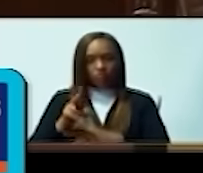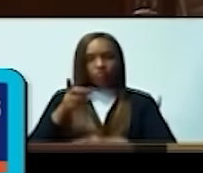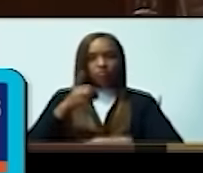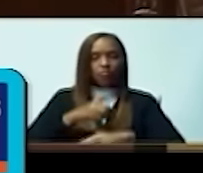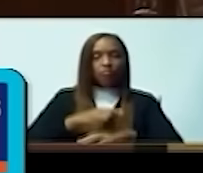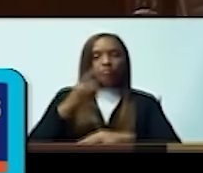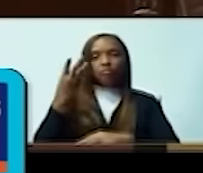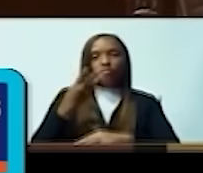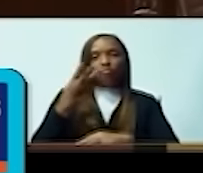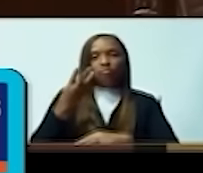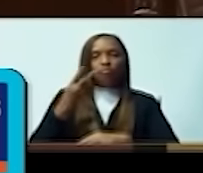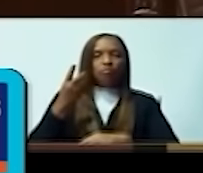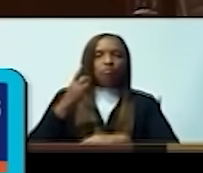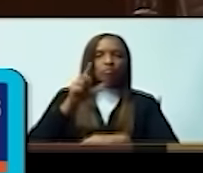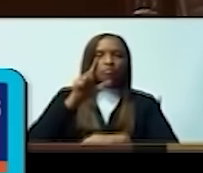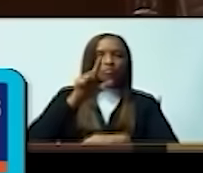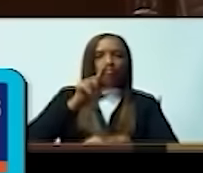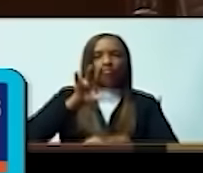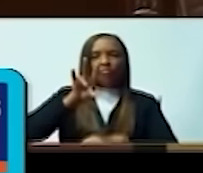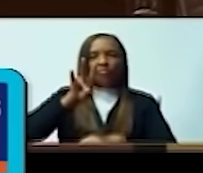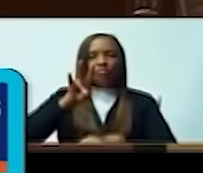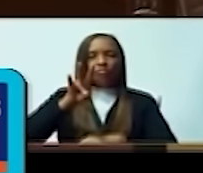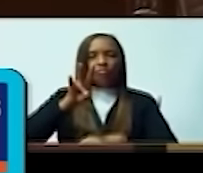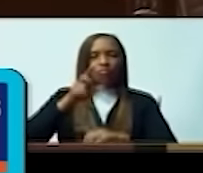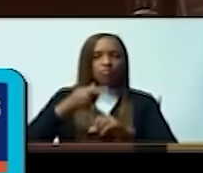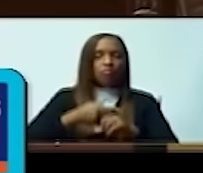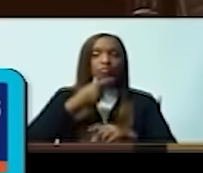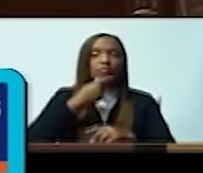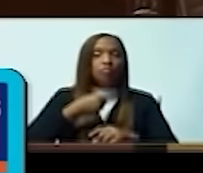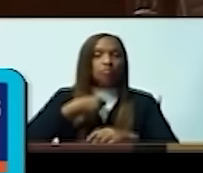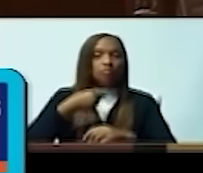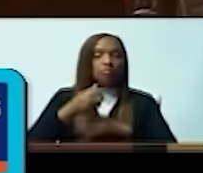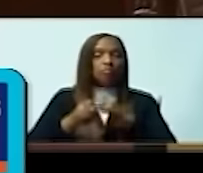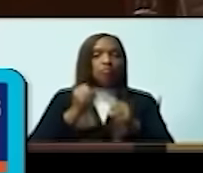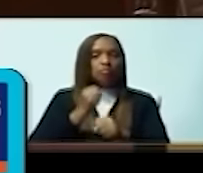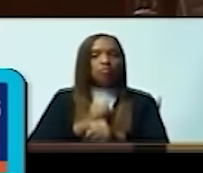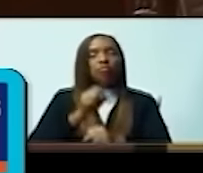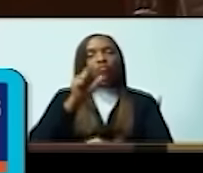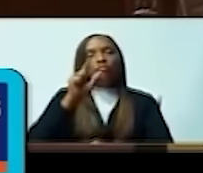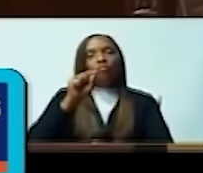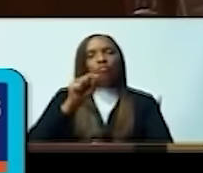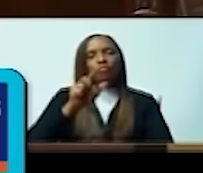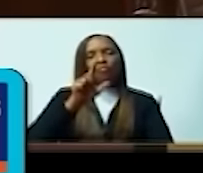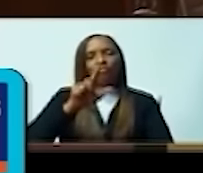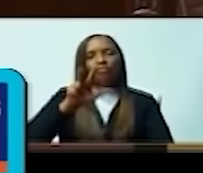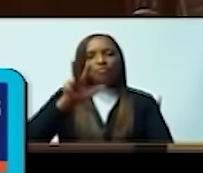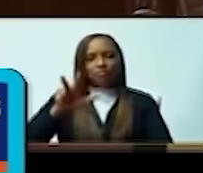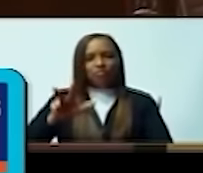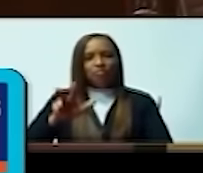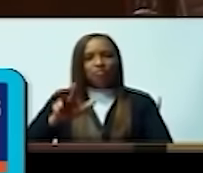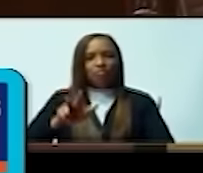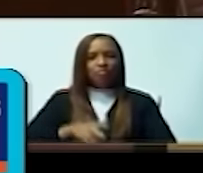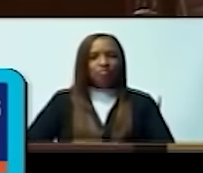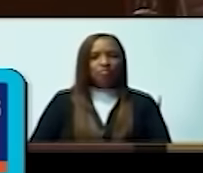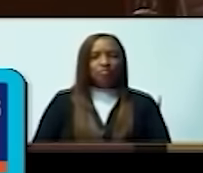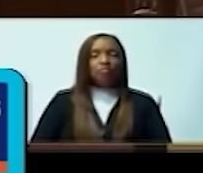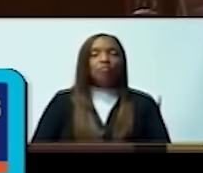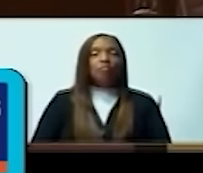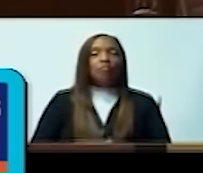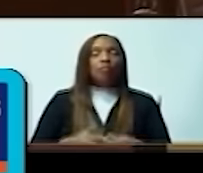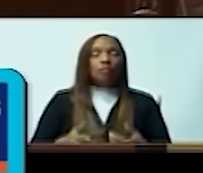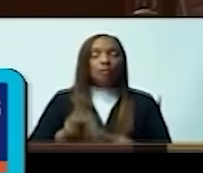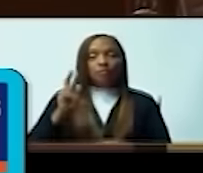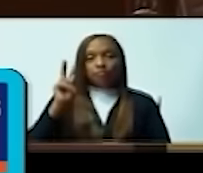miércoles 27 de diciembre del año 2023. Agoniza el 2023. En la